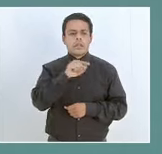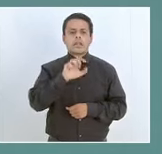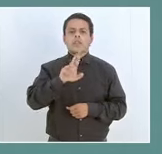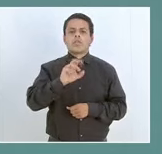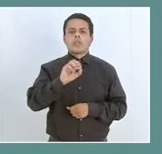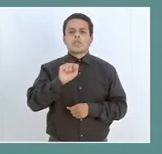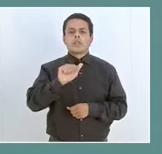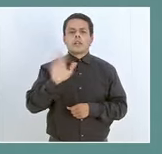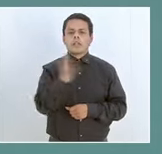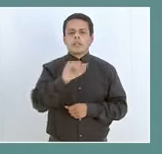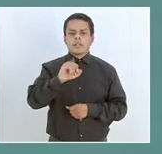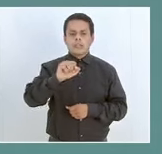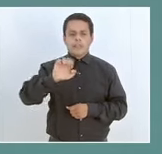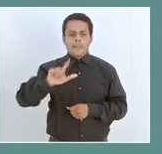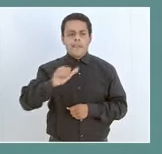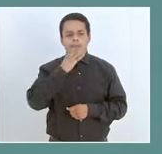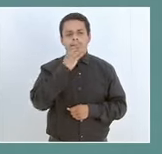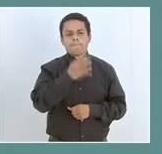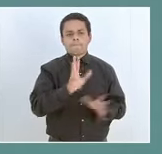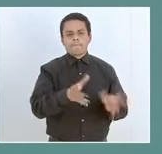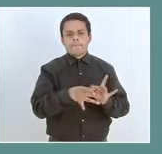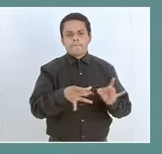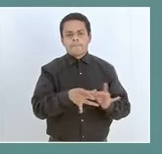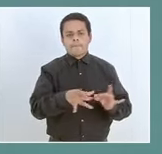Rodríguez, para que